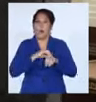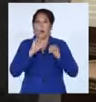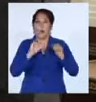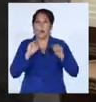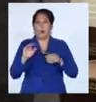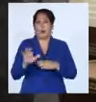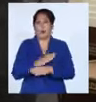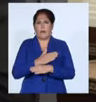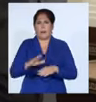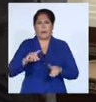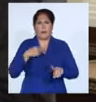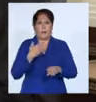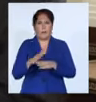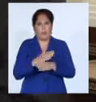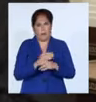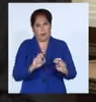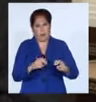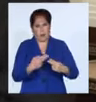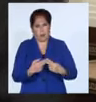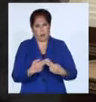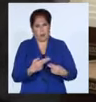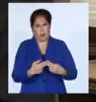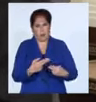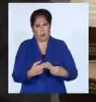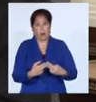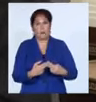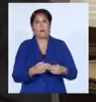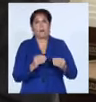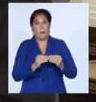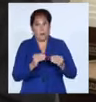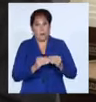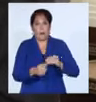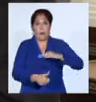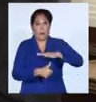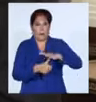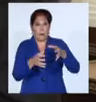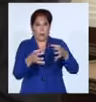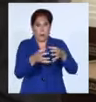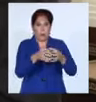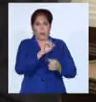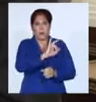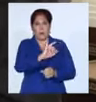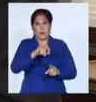para otros eventos que están asociados a la presidencia pro tempore del grupo